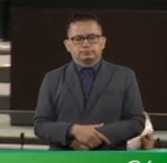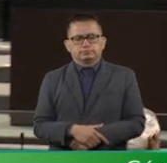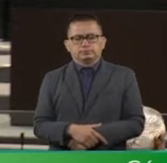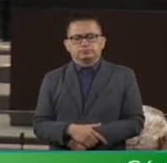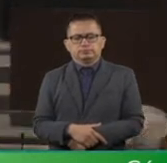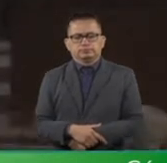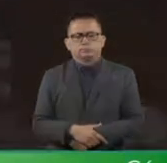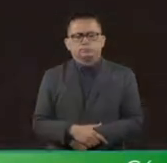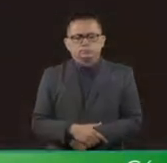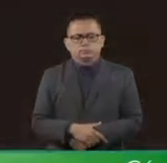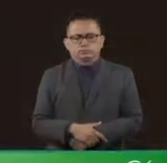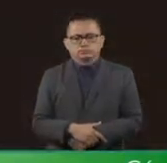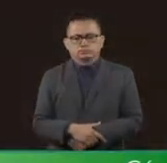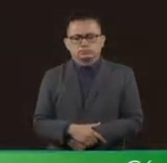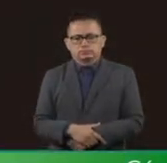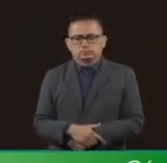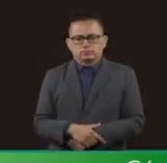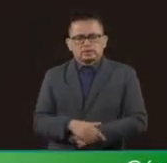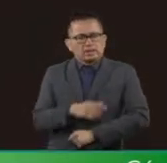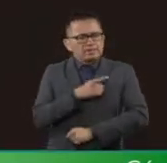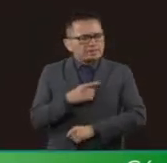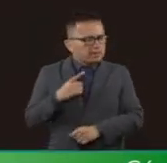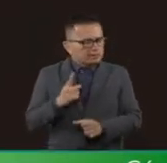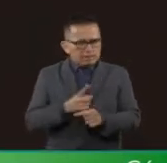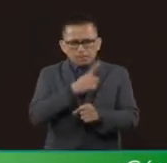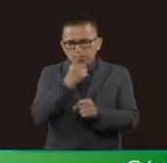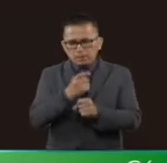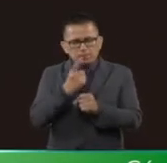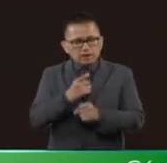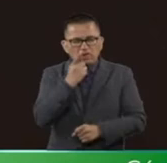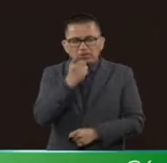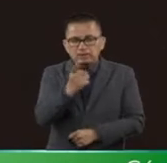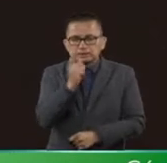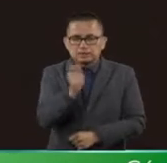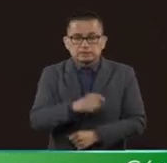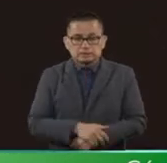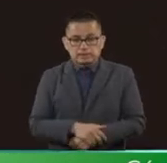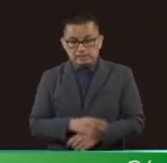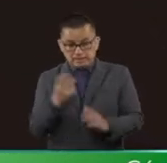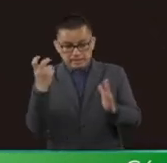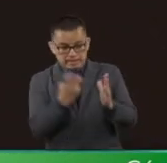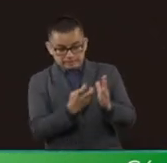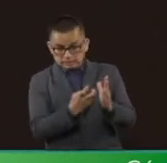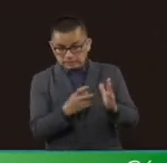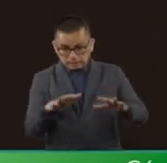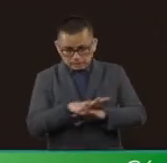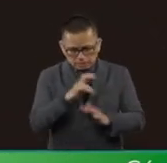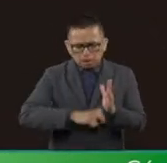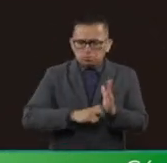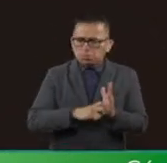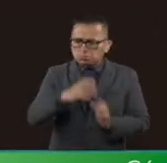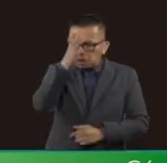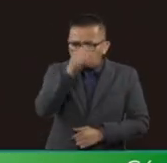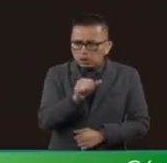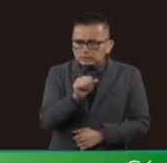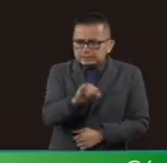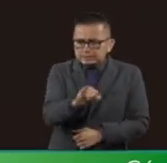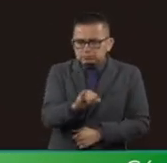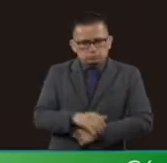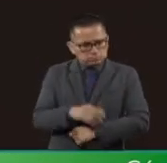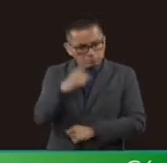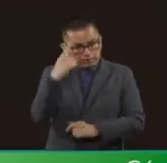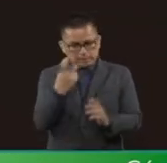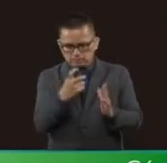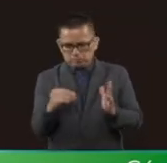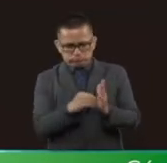Lo que hay que decir primero es a favor de la fijación anual de salarios mínimos para que nunca esté por